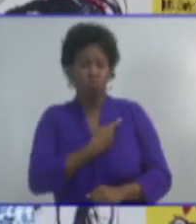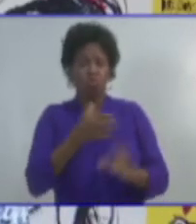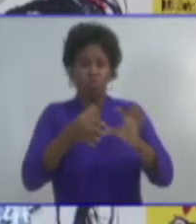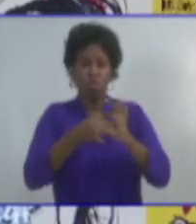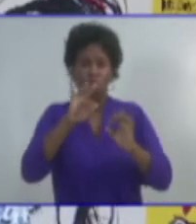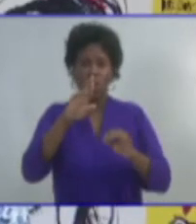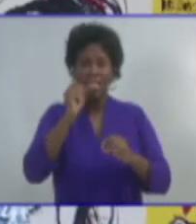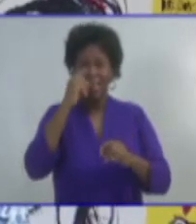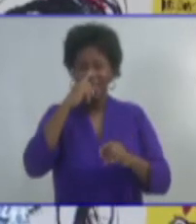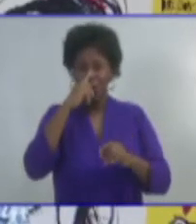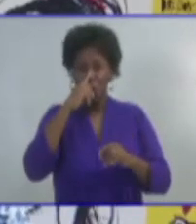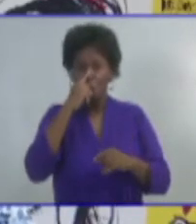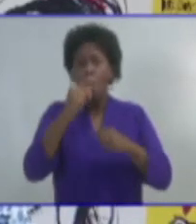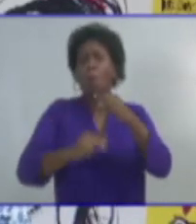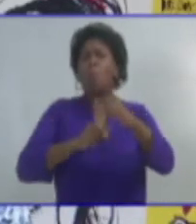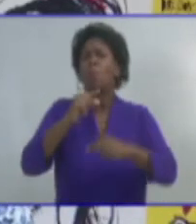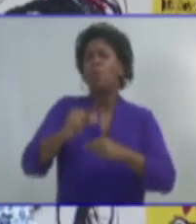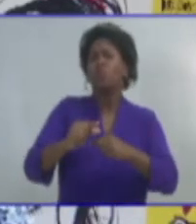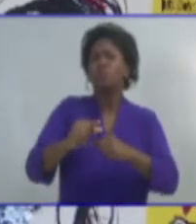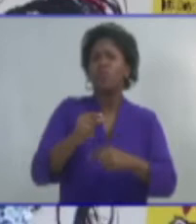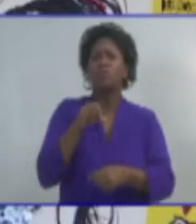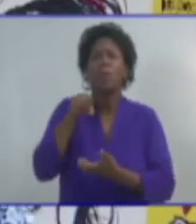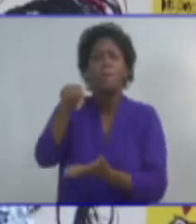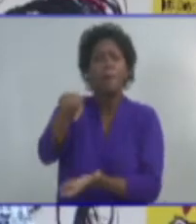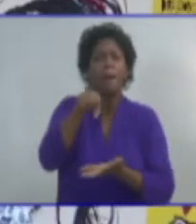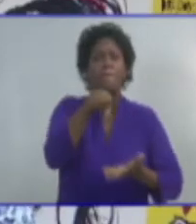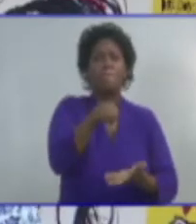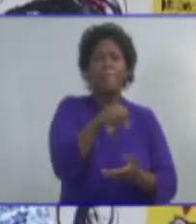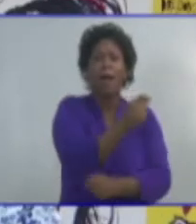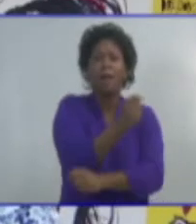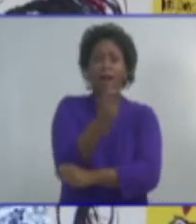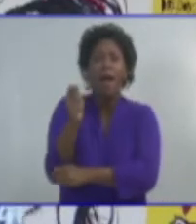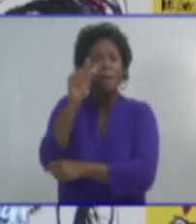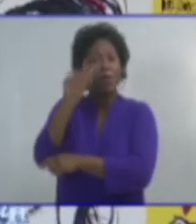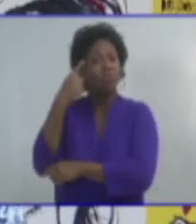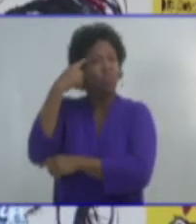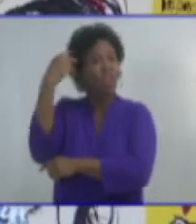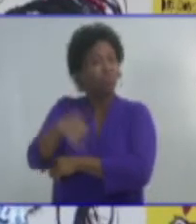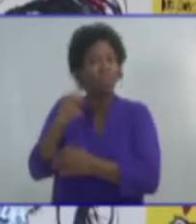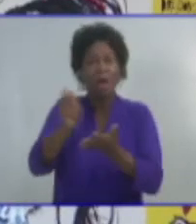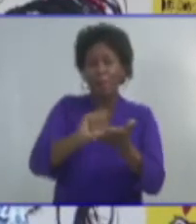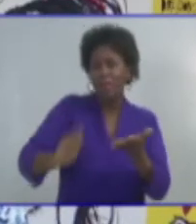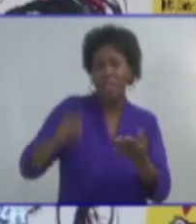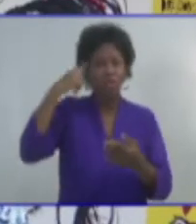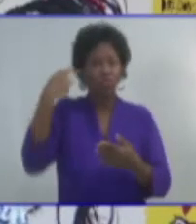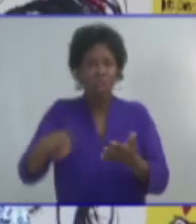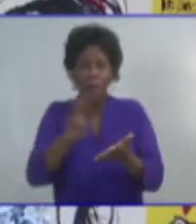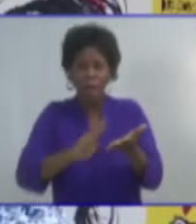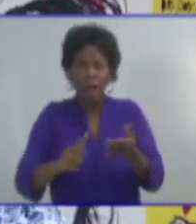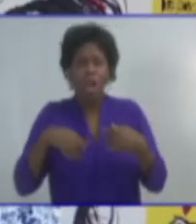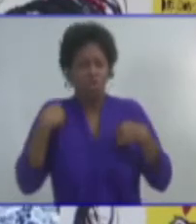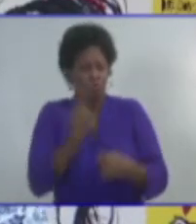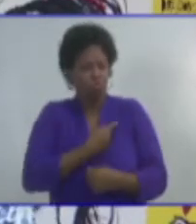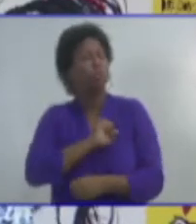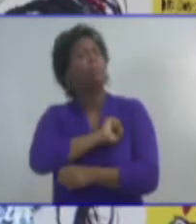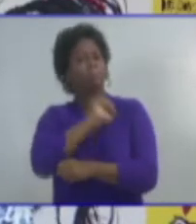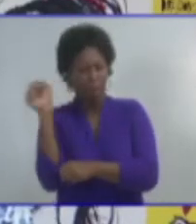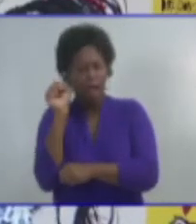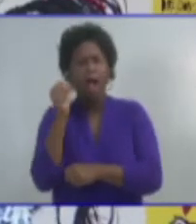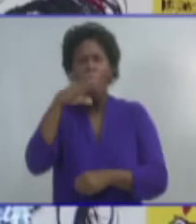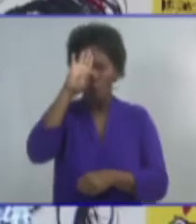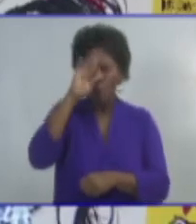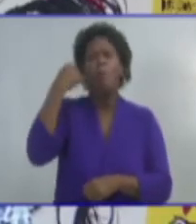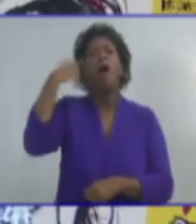la campaña de alfabetización y que gracias a la campaña de alfabetización tenemos varias generaciones de cubanos hasta hoy